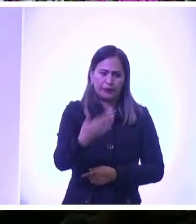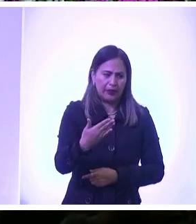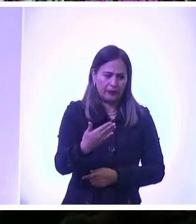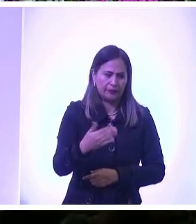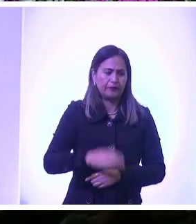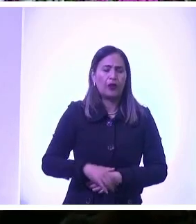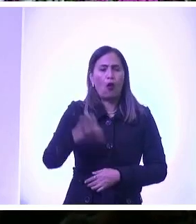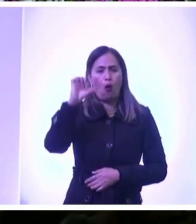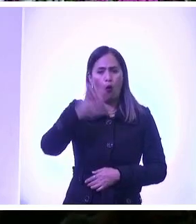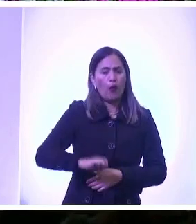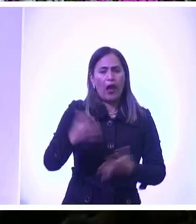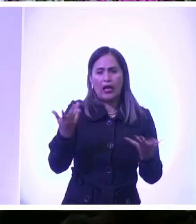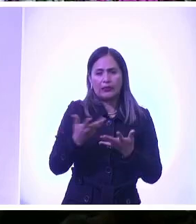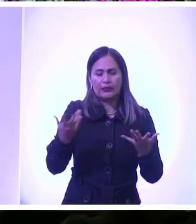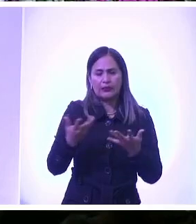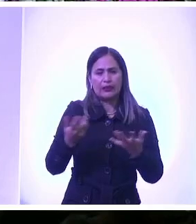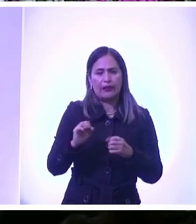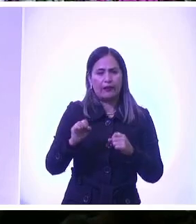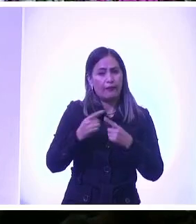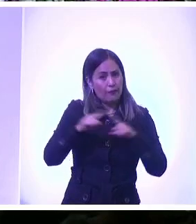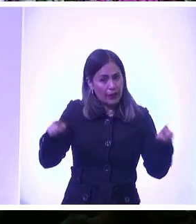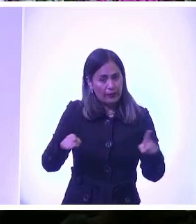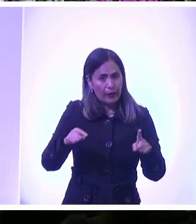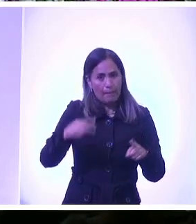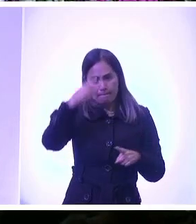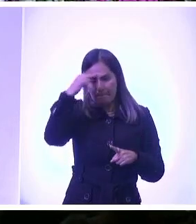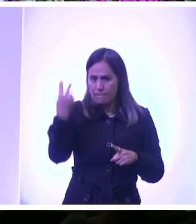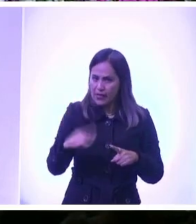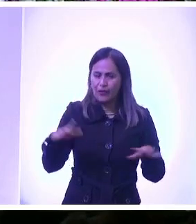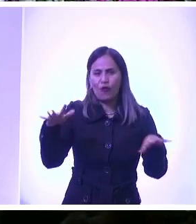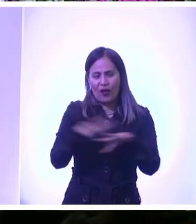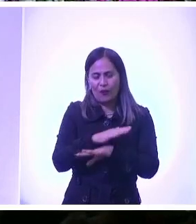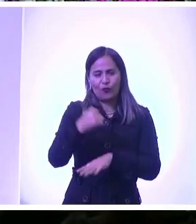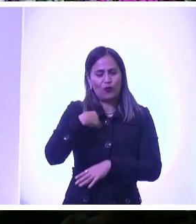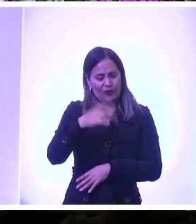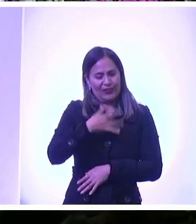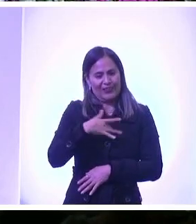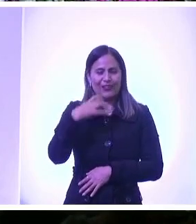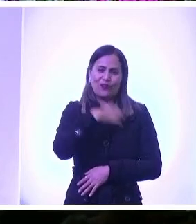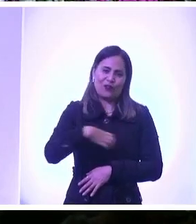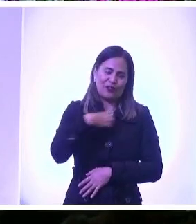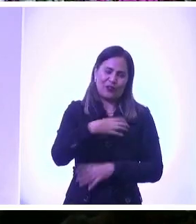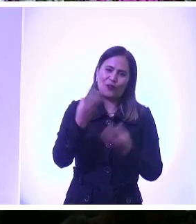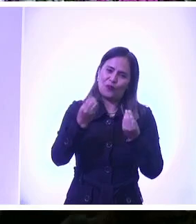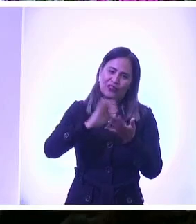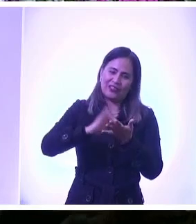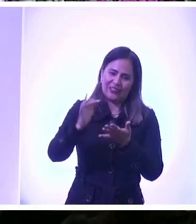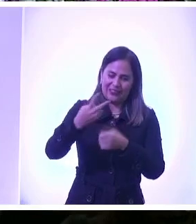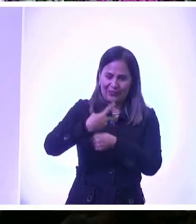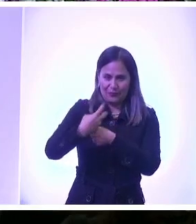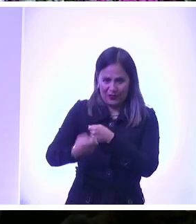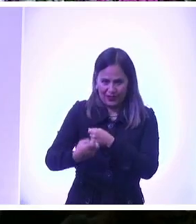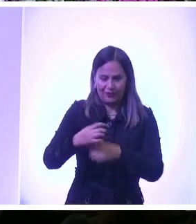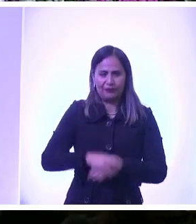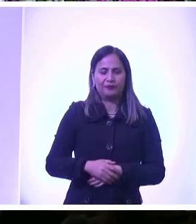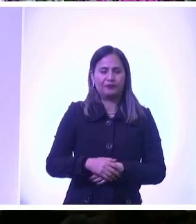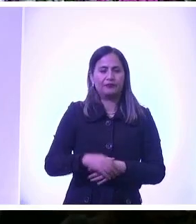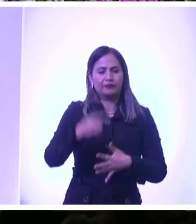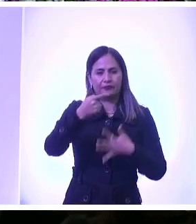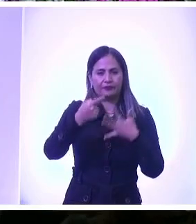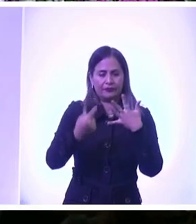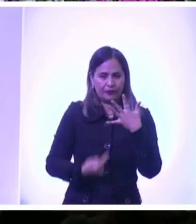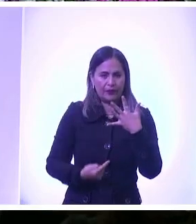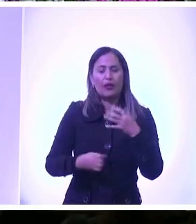diferente para construir un México diferente entonces me voy a ir muy contento muchas Gracias nuevamente por la invitación Qué causa si la